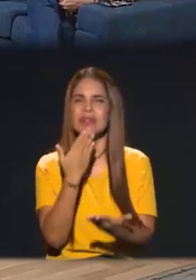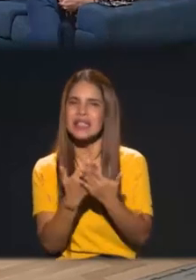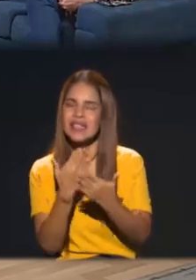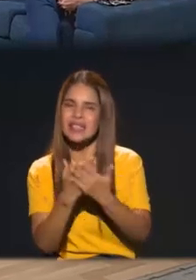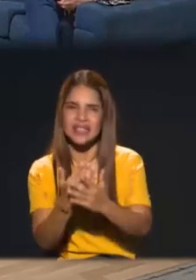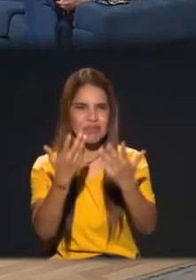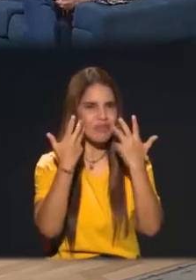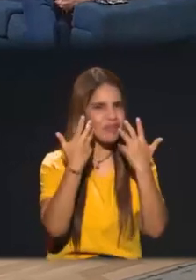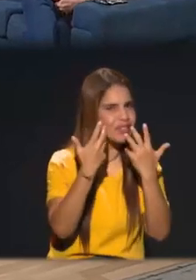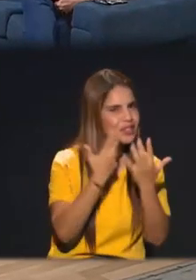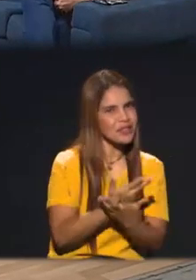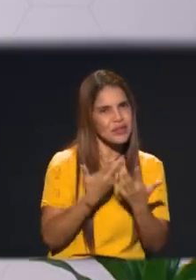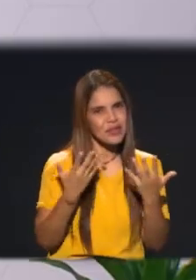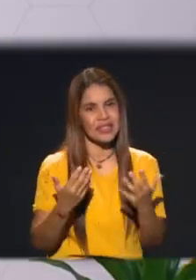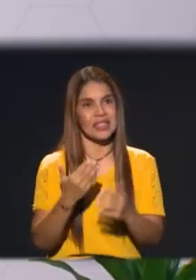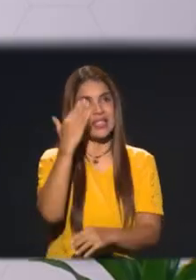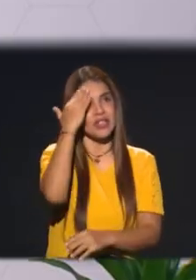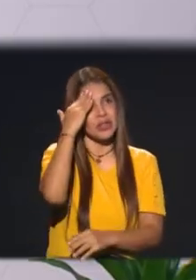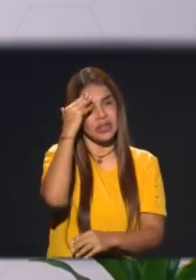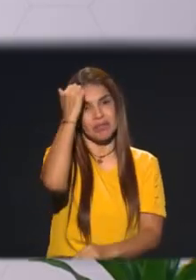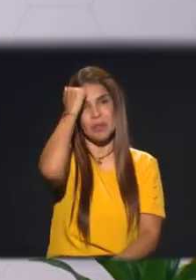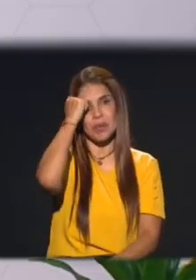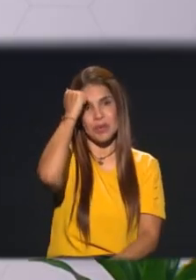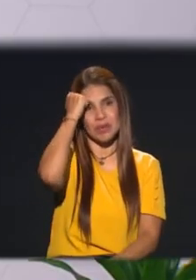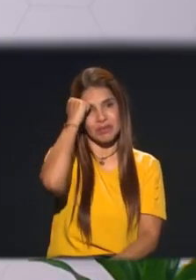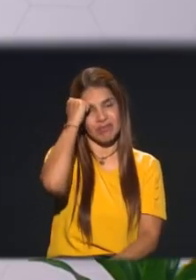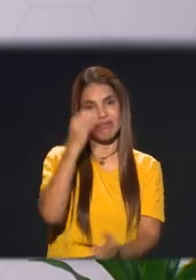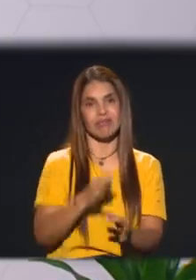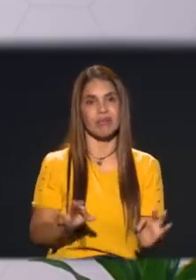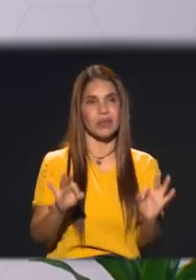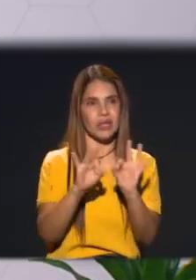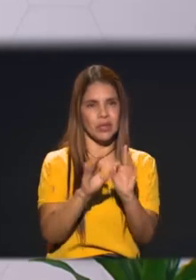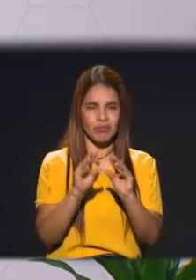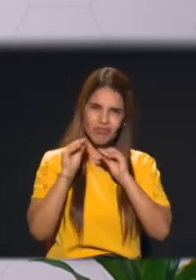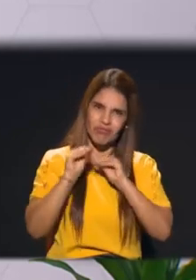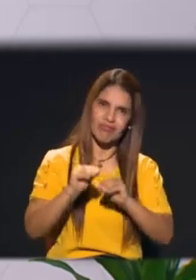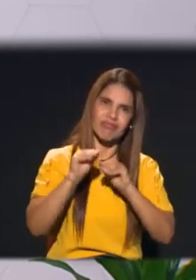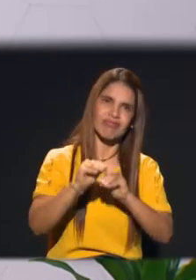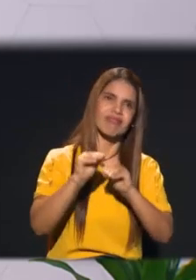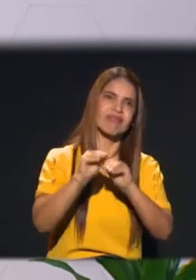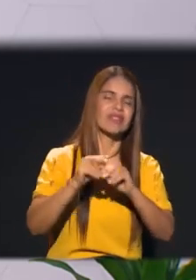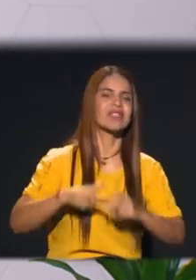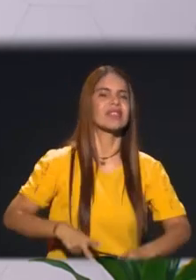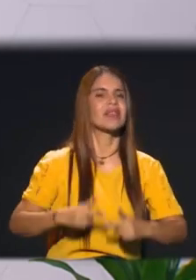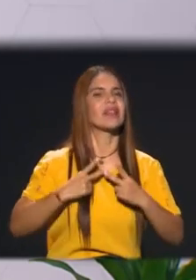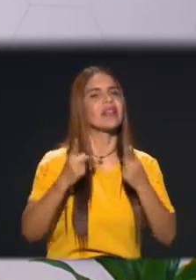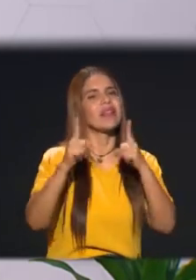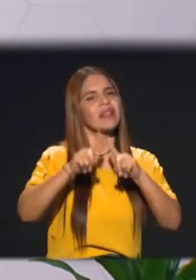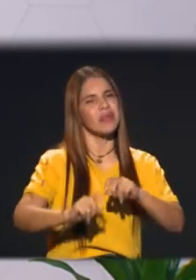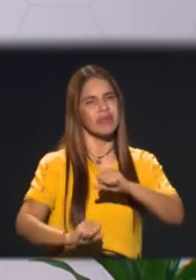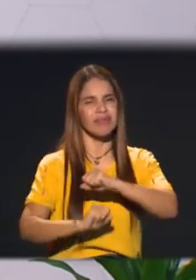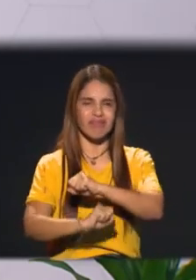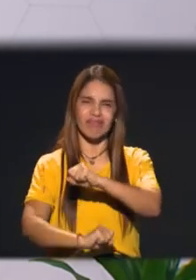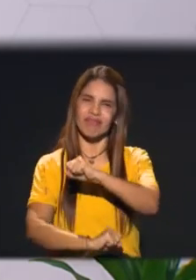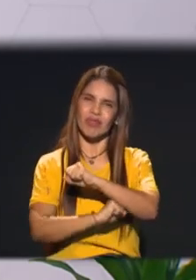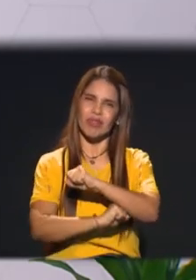por enseñarnos todo lo que haces. Yo siempre he dicho que los maestros, además de ser constructores de vida, también son como